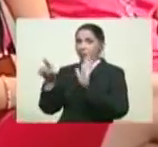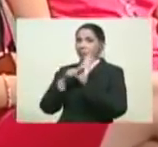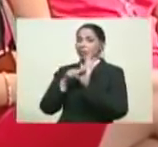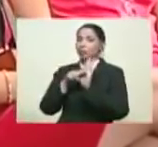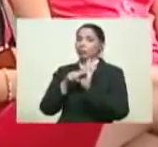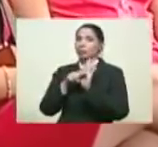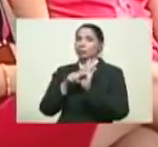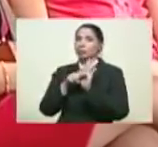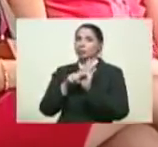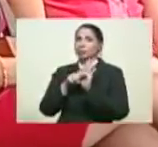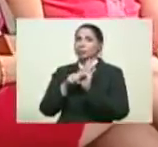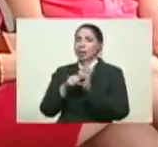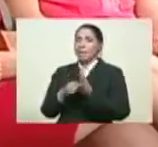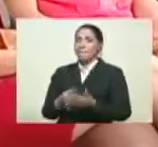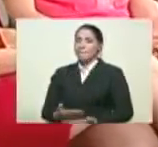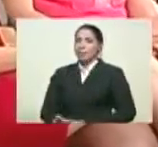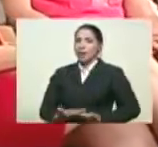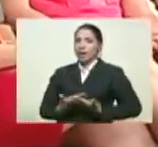de peso.